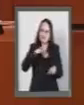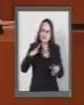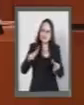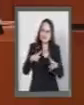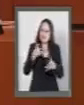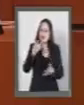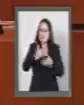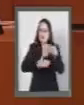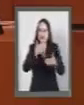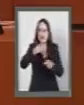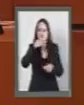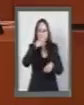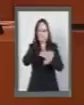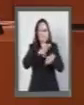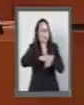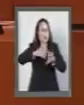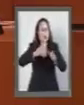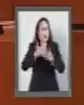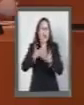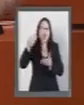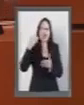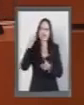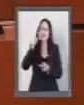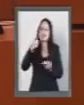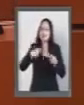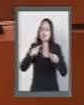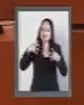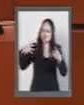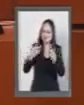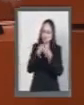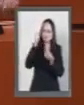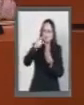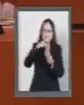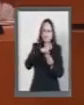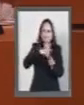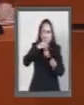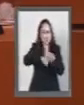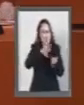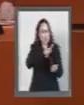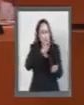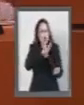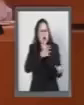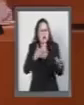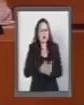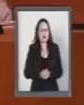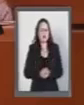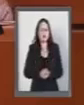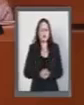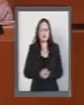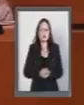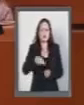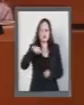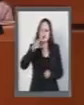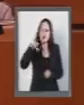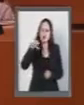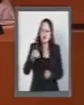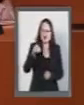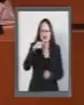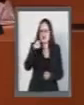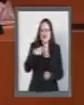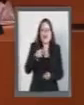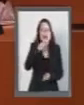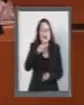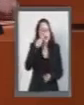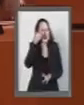convocar a los buitres del pasado y colocarnos en las puertas del infierno. Y de nuño ya ni hablo. Porque